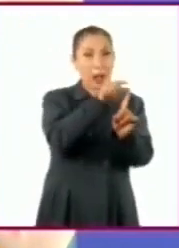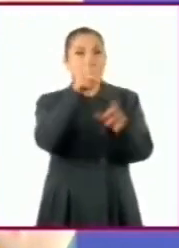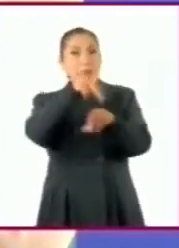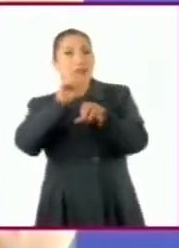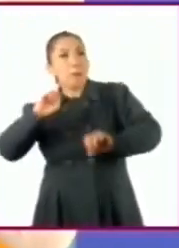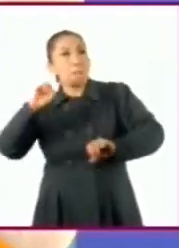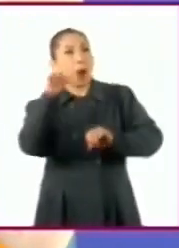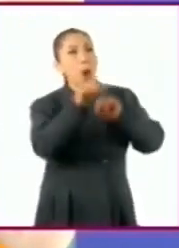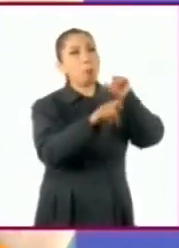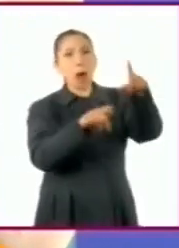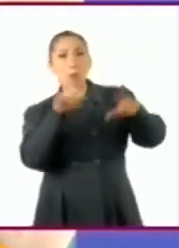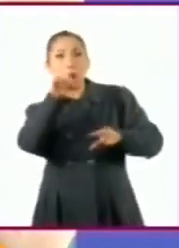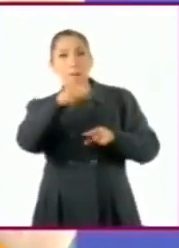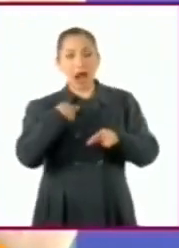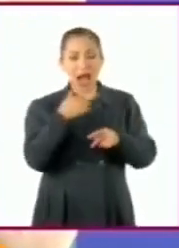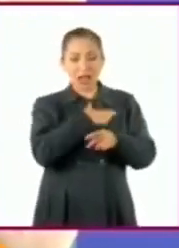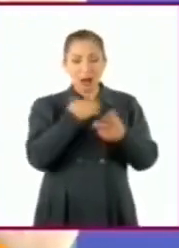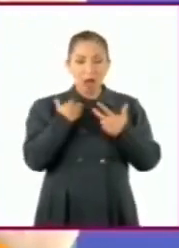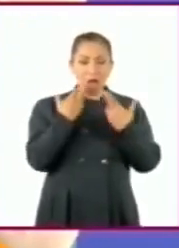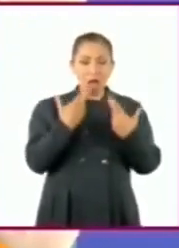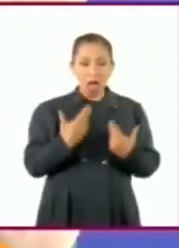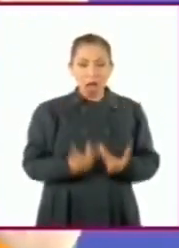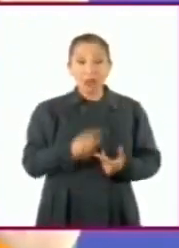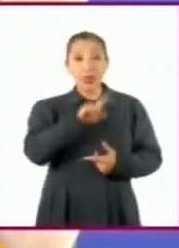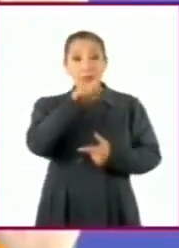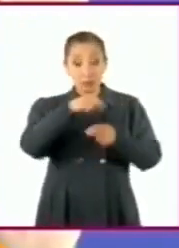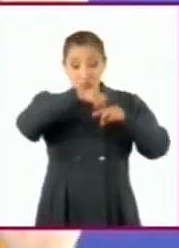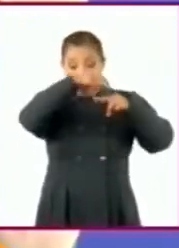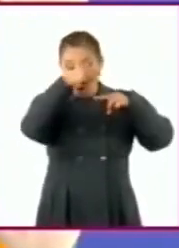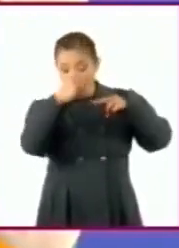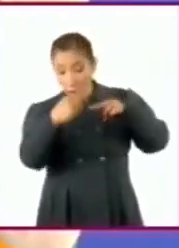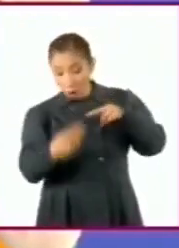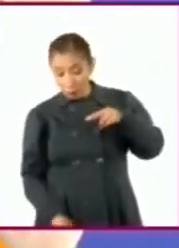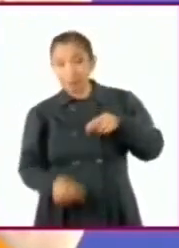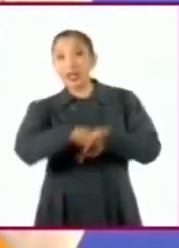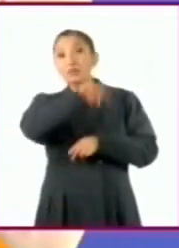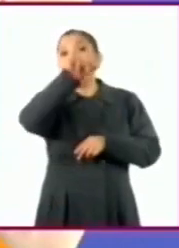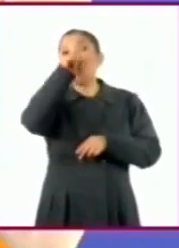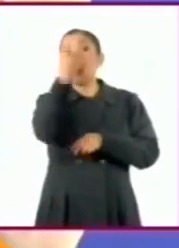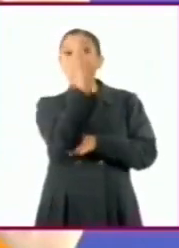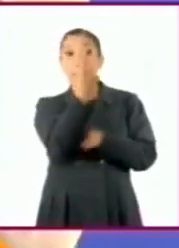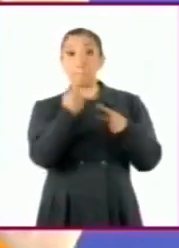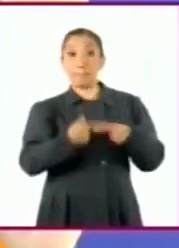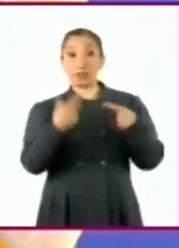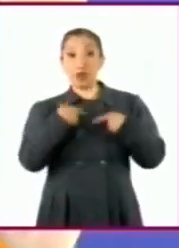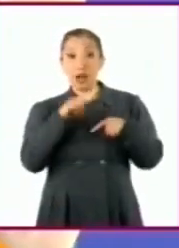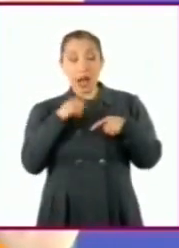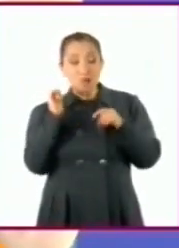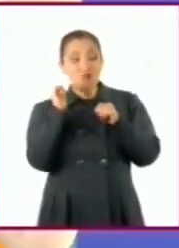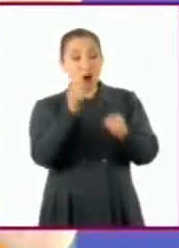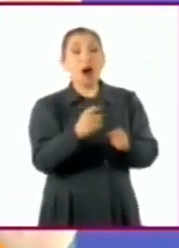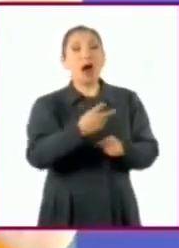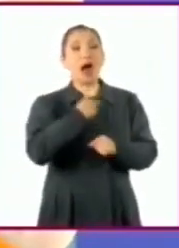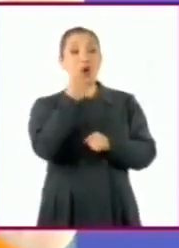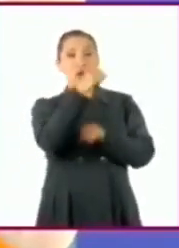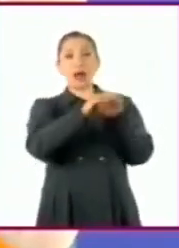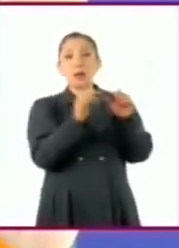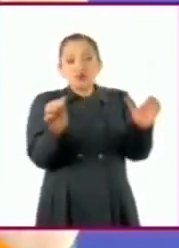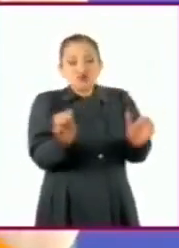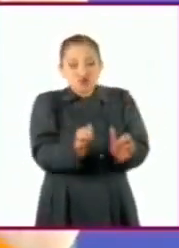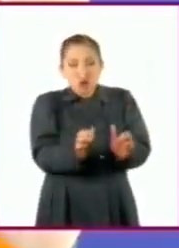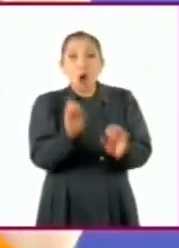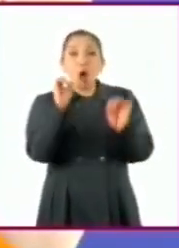para herirlo y lo seguía hasta un precipicio. En otras, un solo individuo capturaba a un animal pequeño.